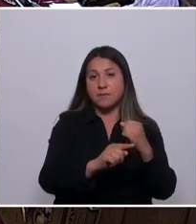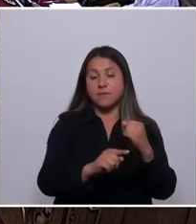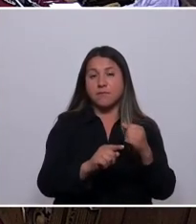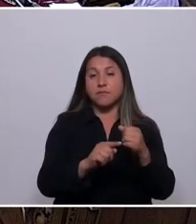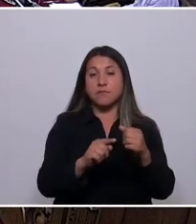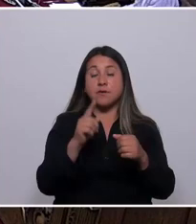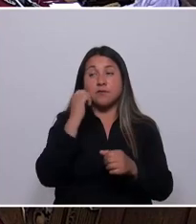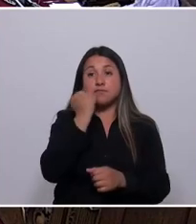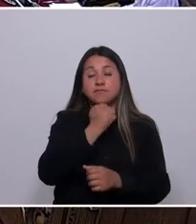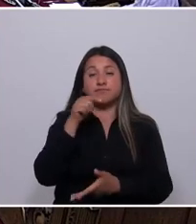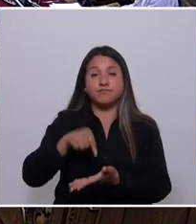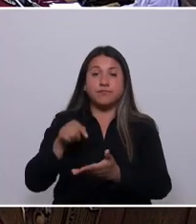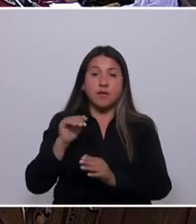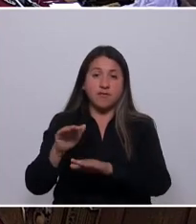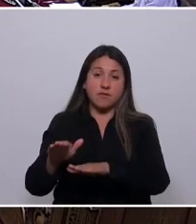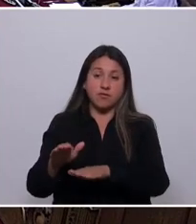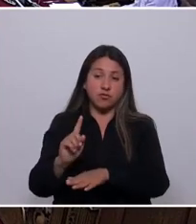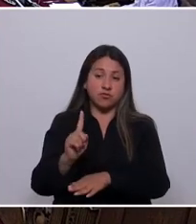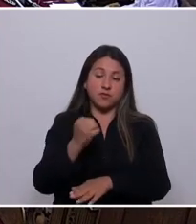favor.